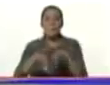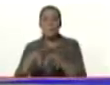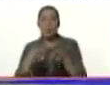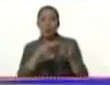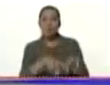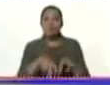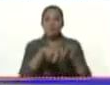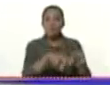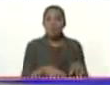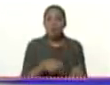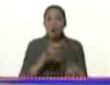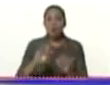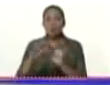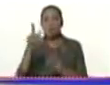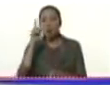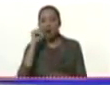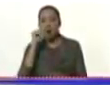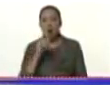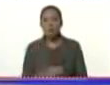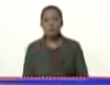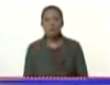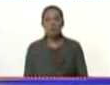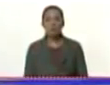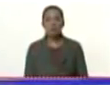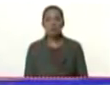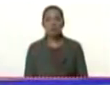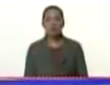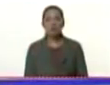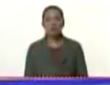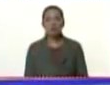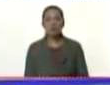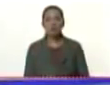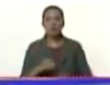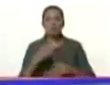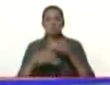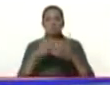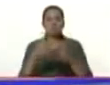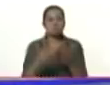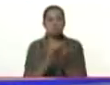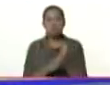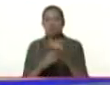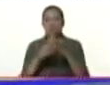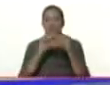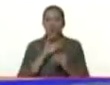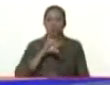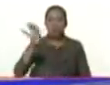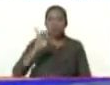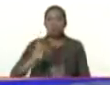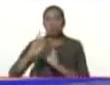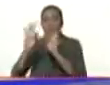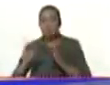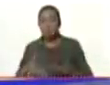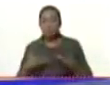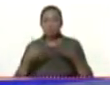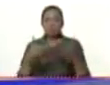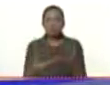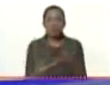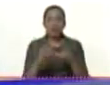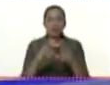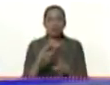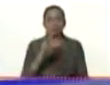y Tierra, comandante Castro Soteldo, para que procedamos en todo el país a entregar